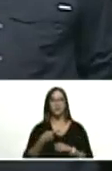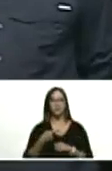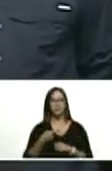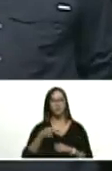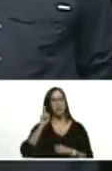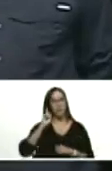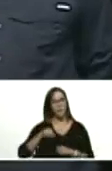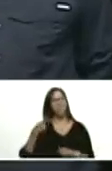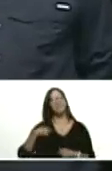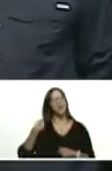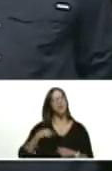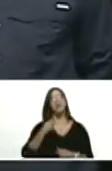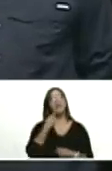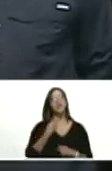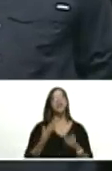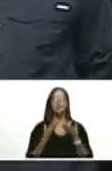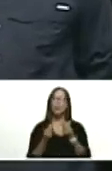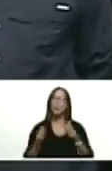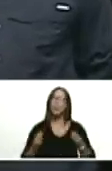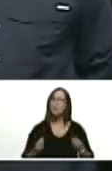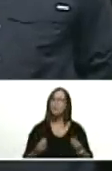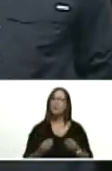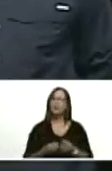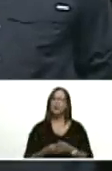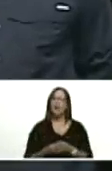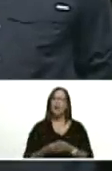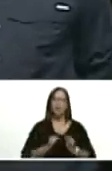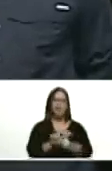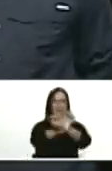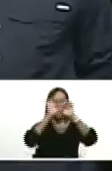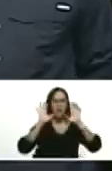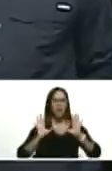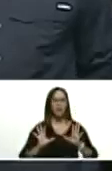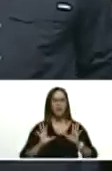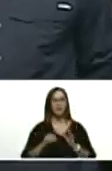tenemos que decir con mucha claridad